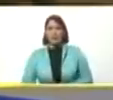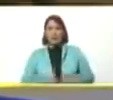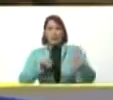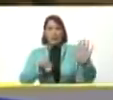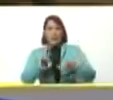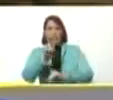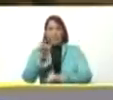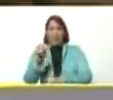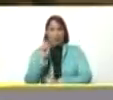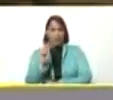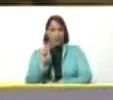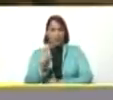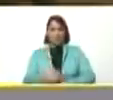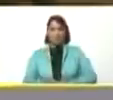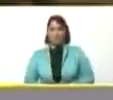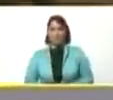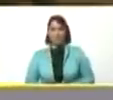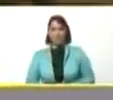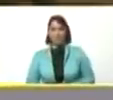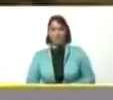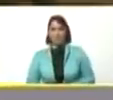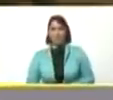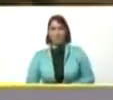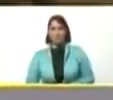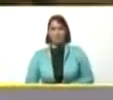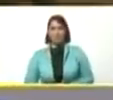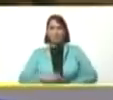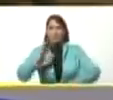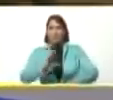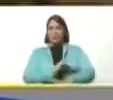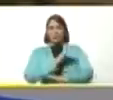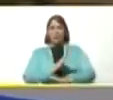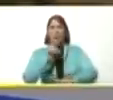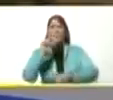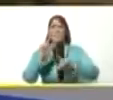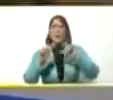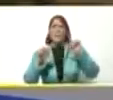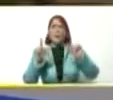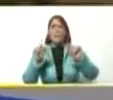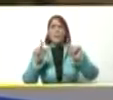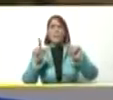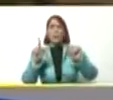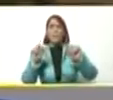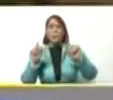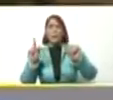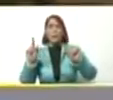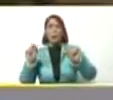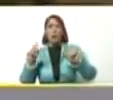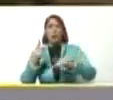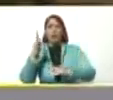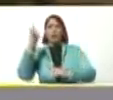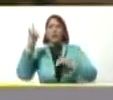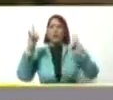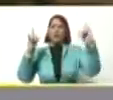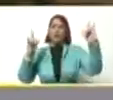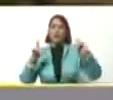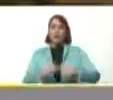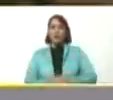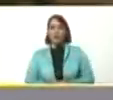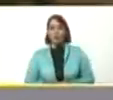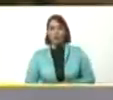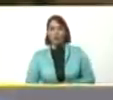6:20. Y nos dan un concierto los pajaritos aquí, en los árboles de mamo.